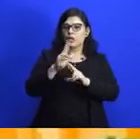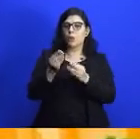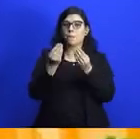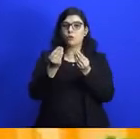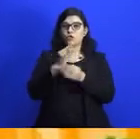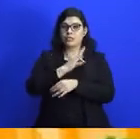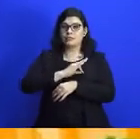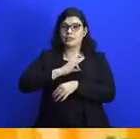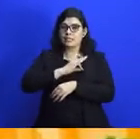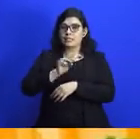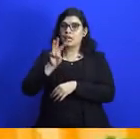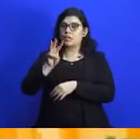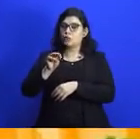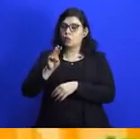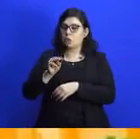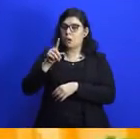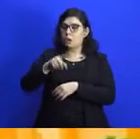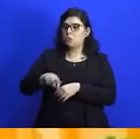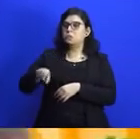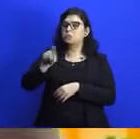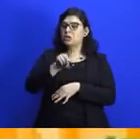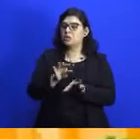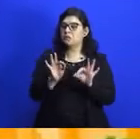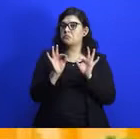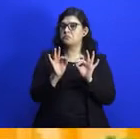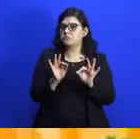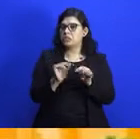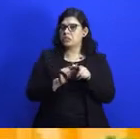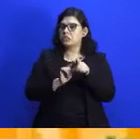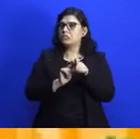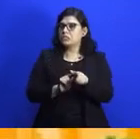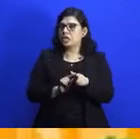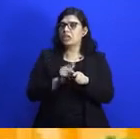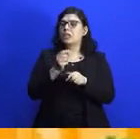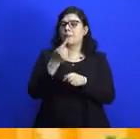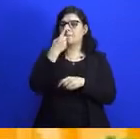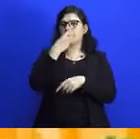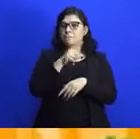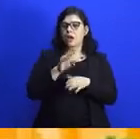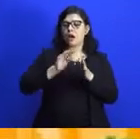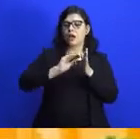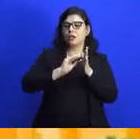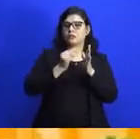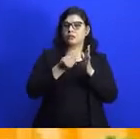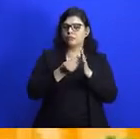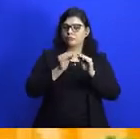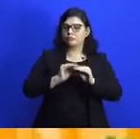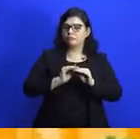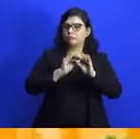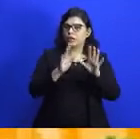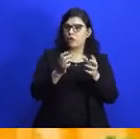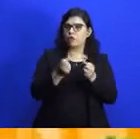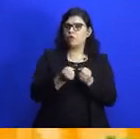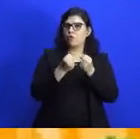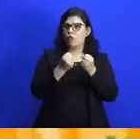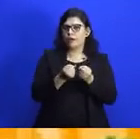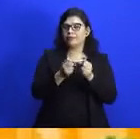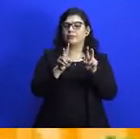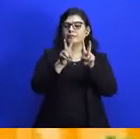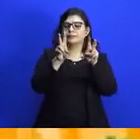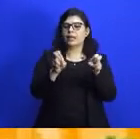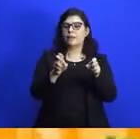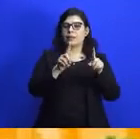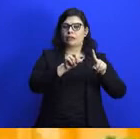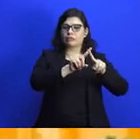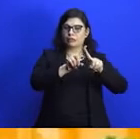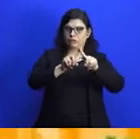Walmart por los pasos que han dado y que siguen dando para generar estrategias claras, serias y robustas de diversidad,